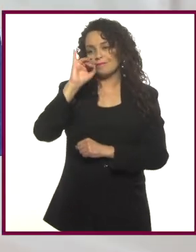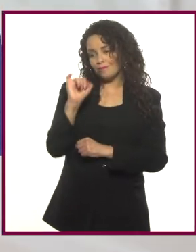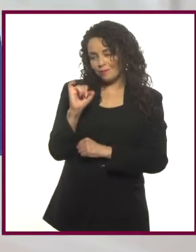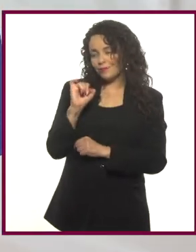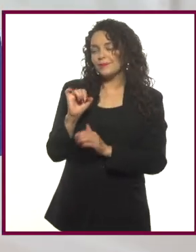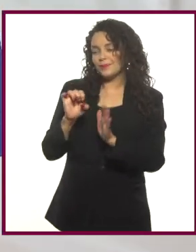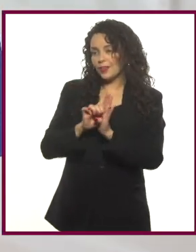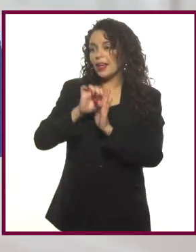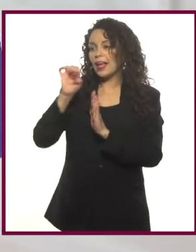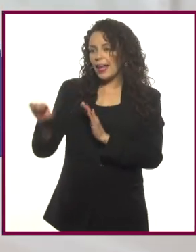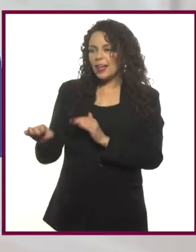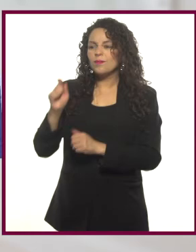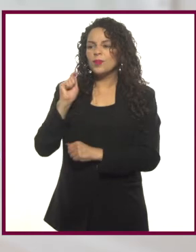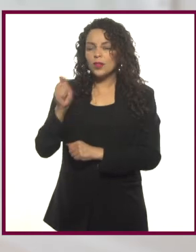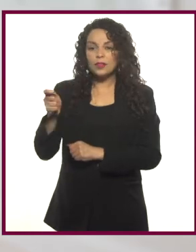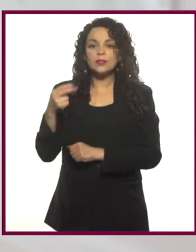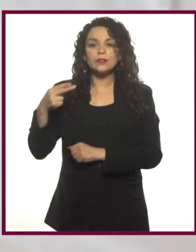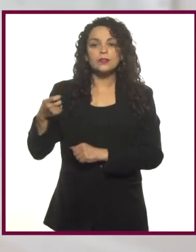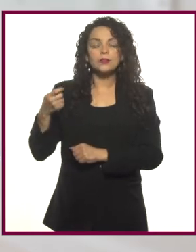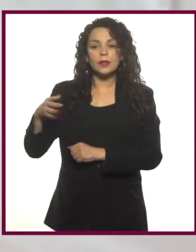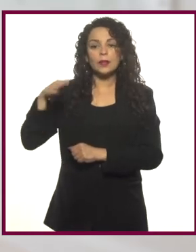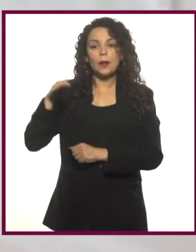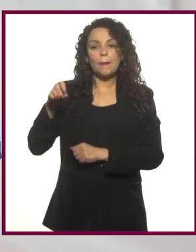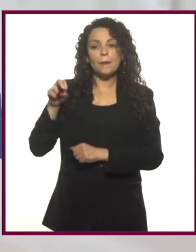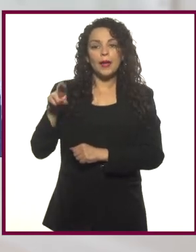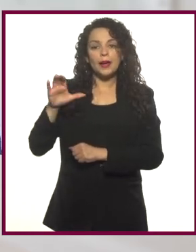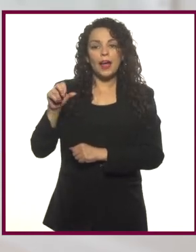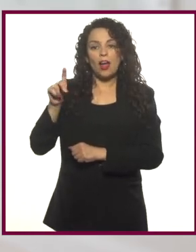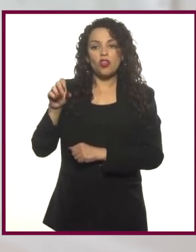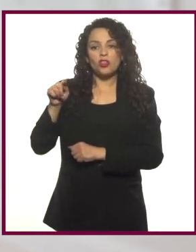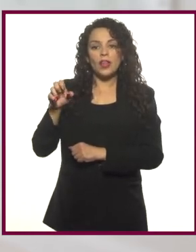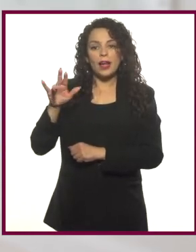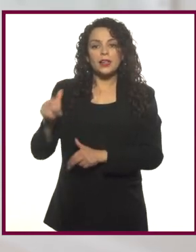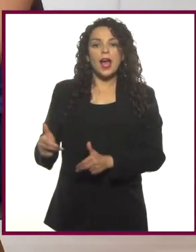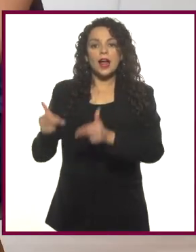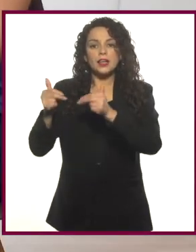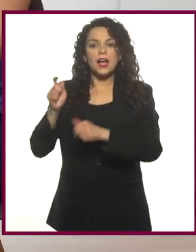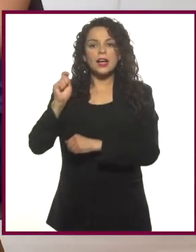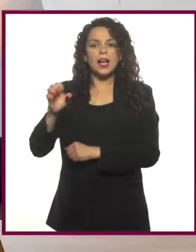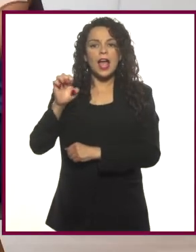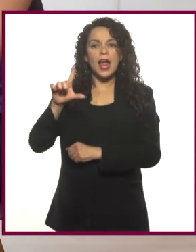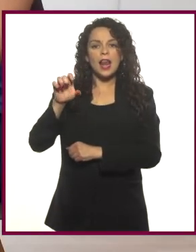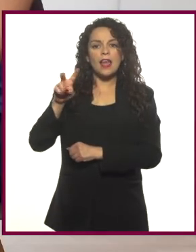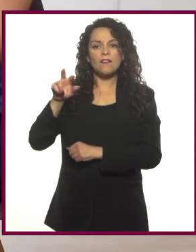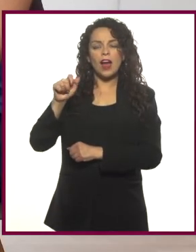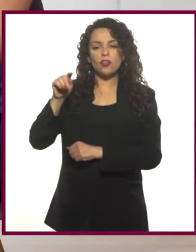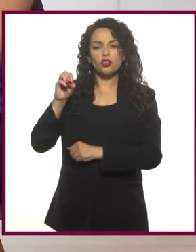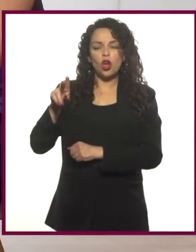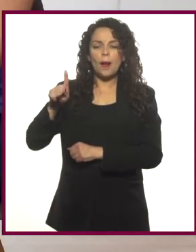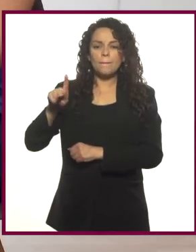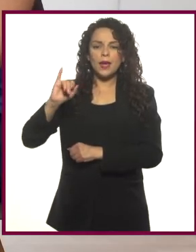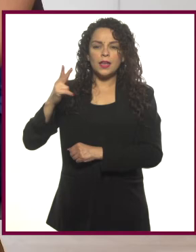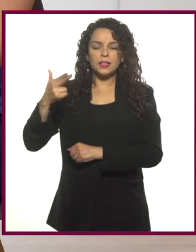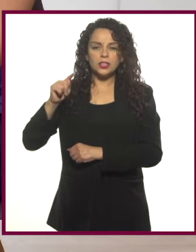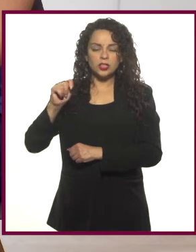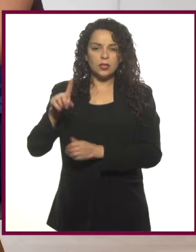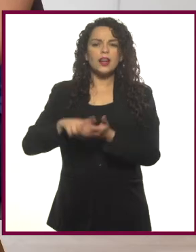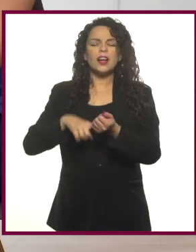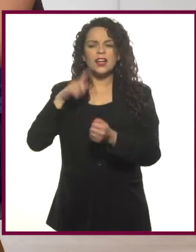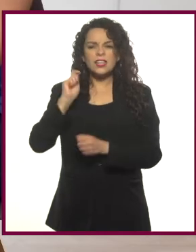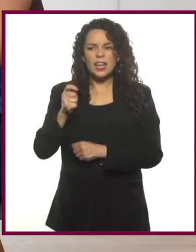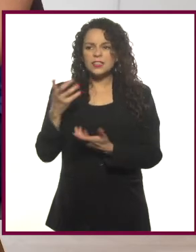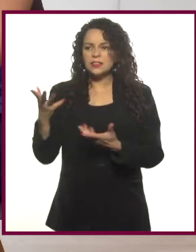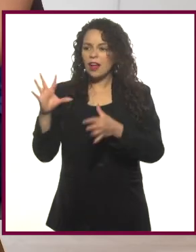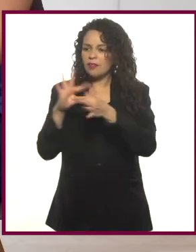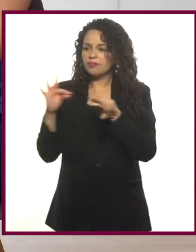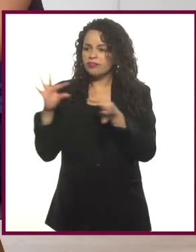Claro, un buen ejemplo de ello es eso que se llama en mercadotecnia y negocios el elevator pitch, que traducido al español sería